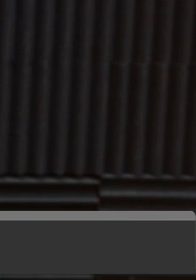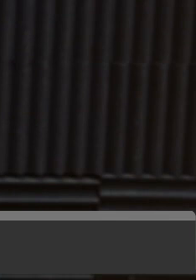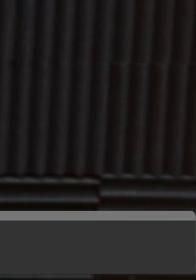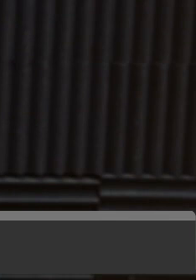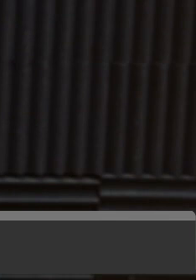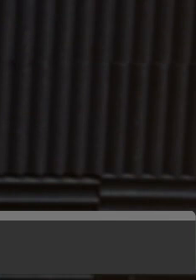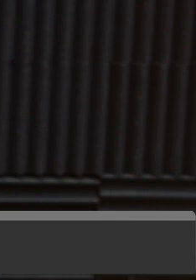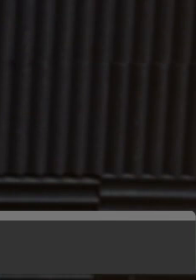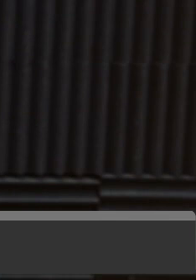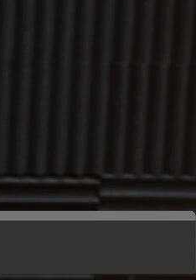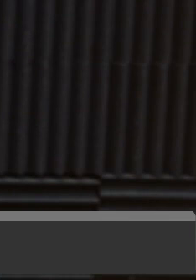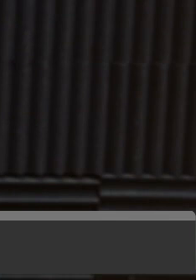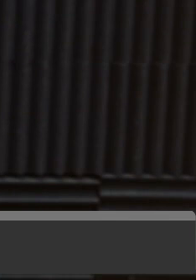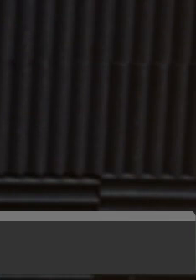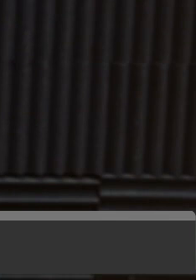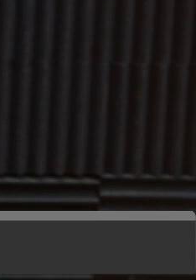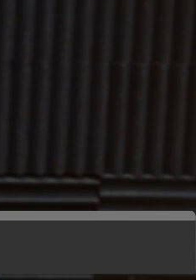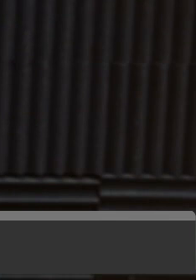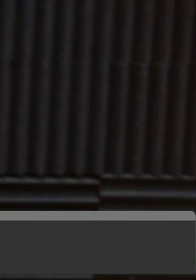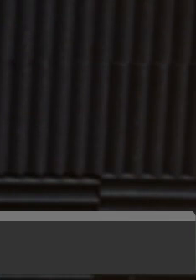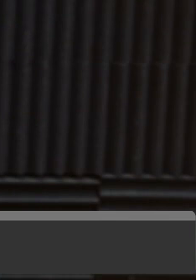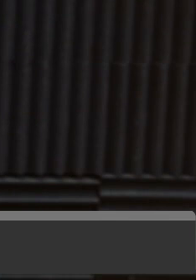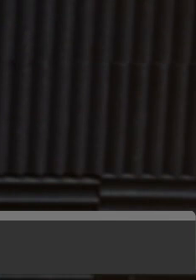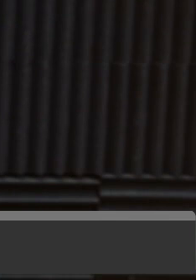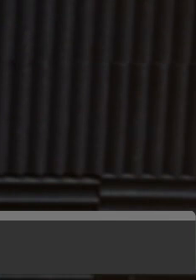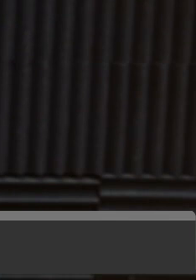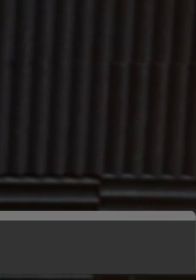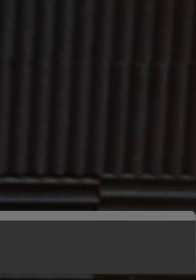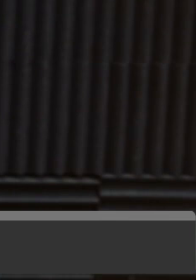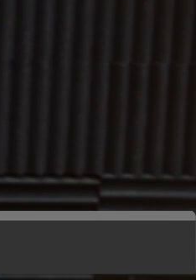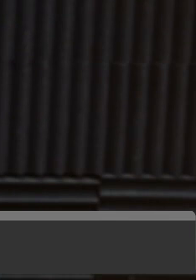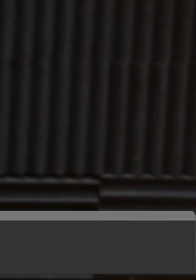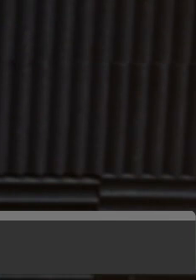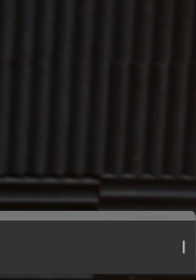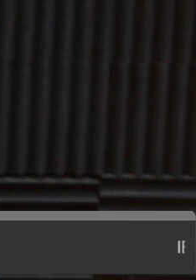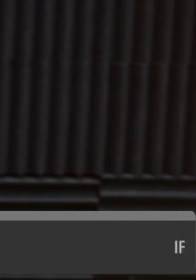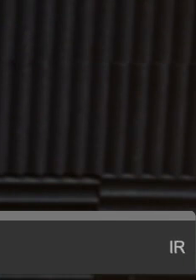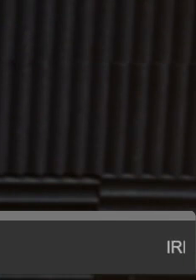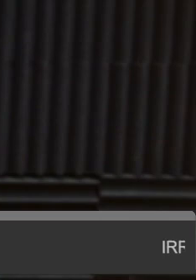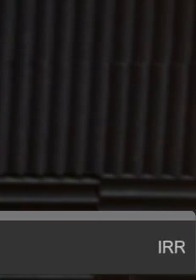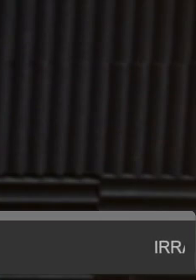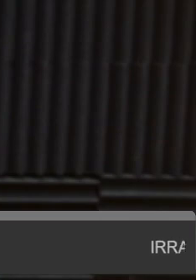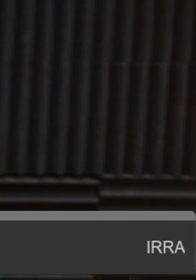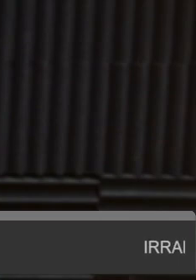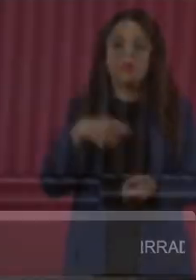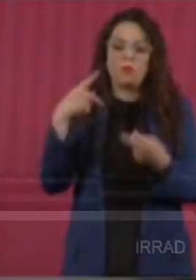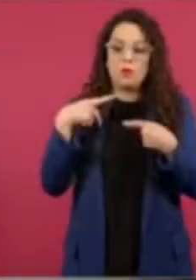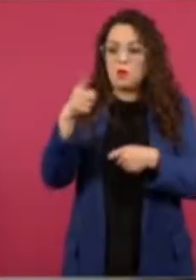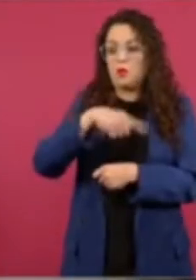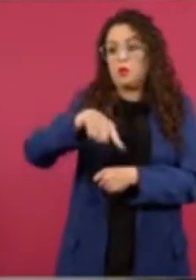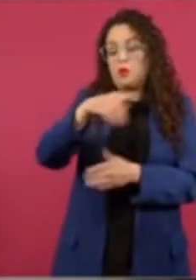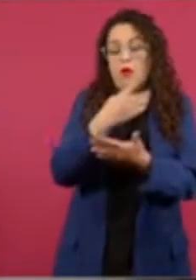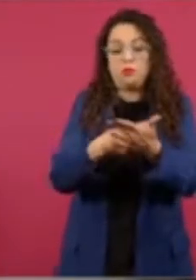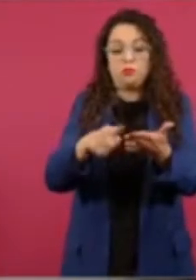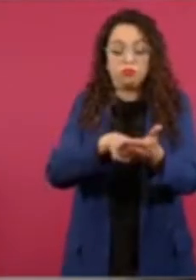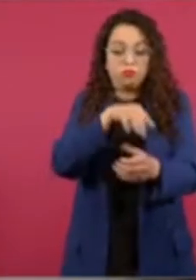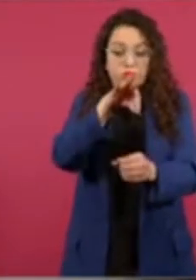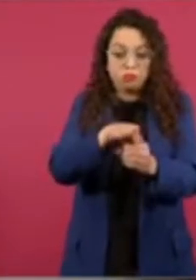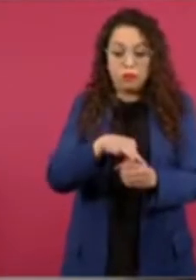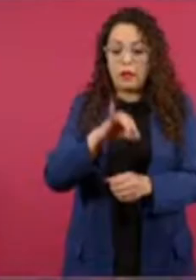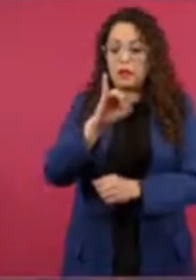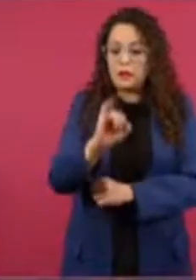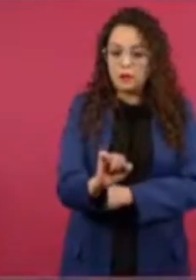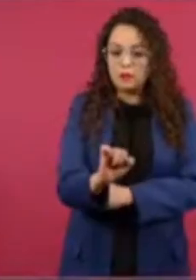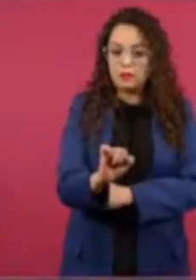competir si así desea hacerlo y que él Confía en el pueblo vamos a escucharlo yo me quedo con lo